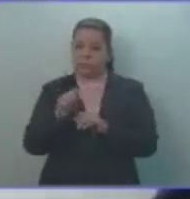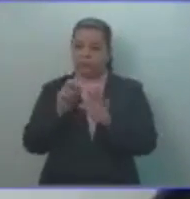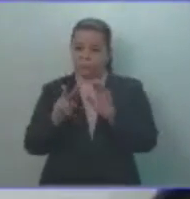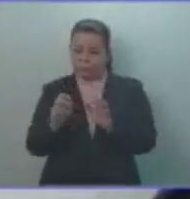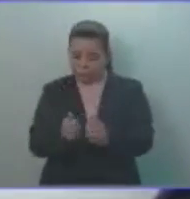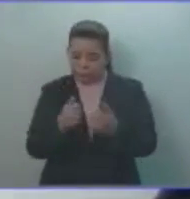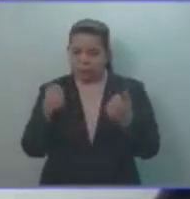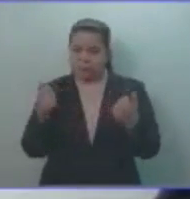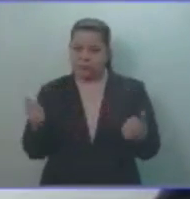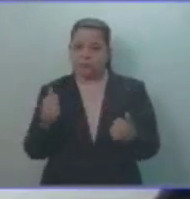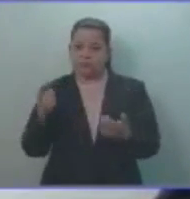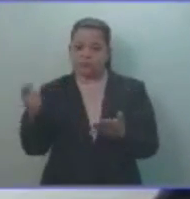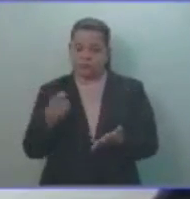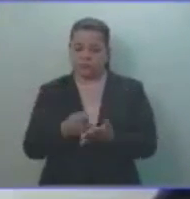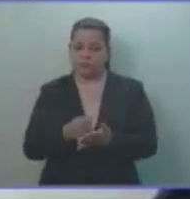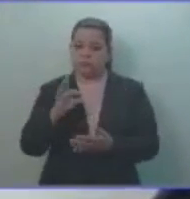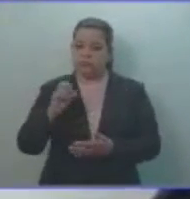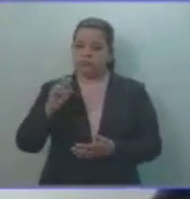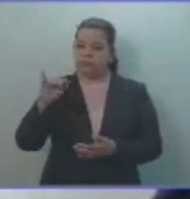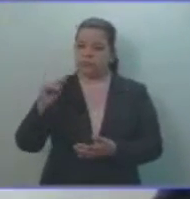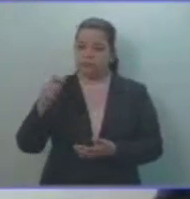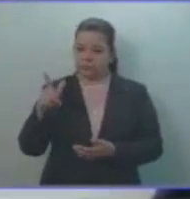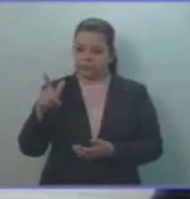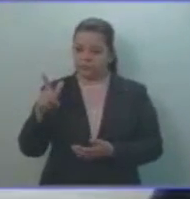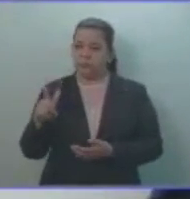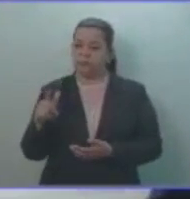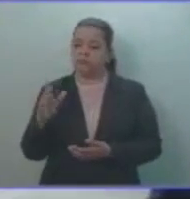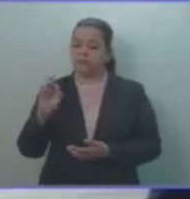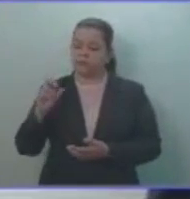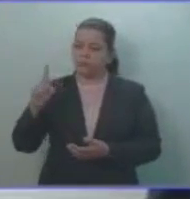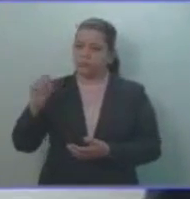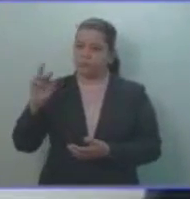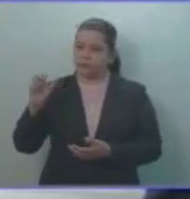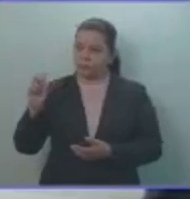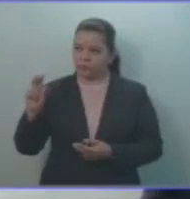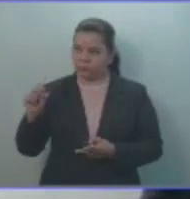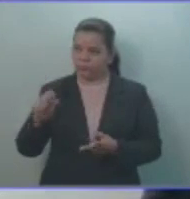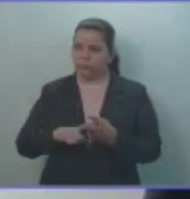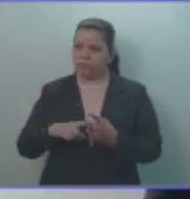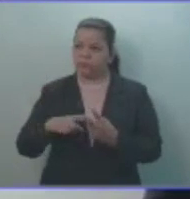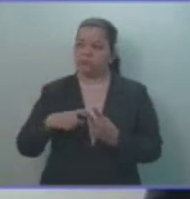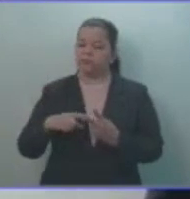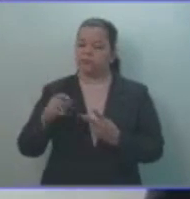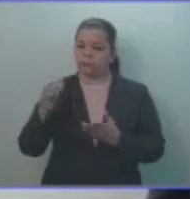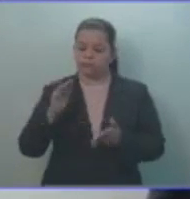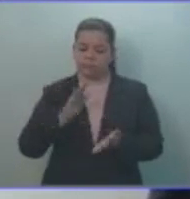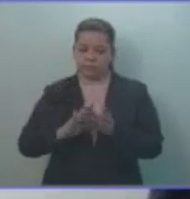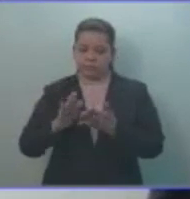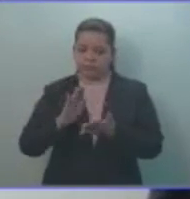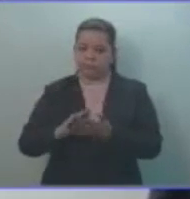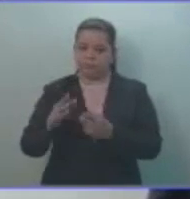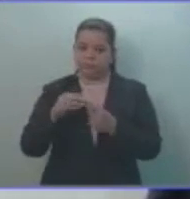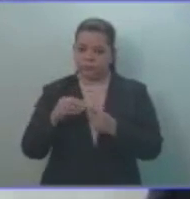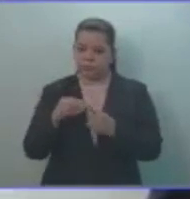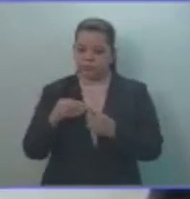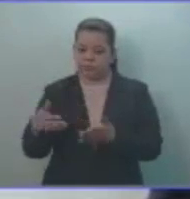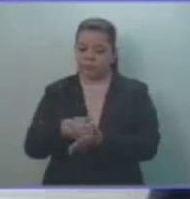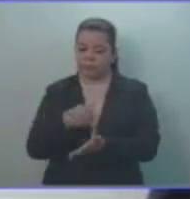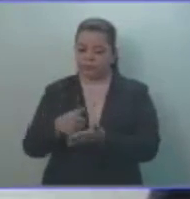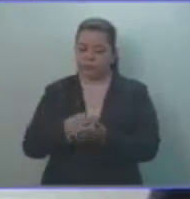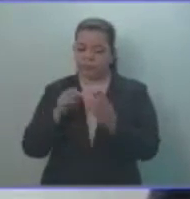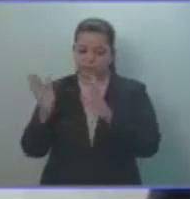274.7 millones provenientes de Fovial, Cotrans, Corsatur y las contribuciones para la